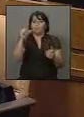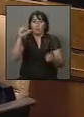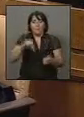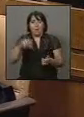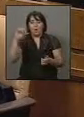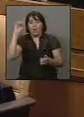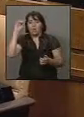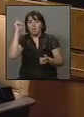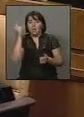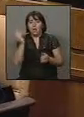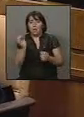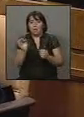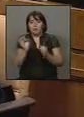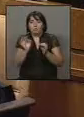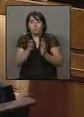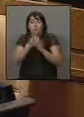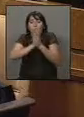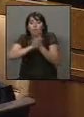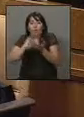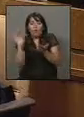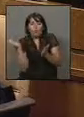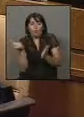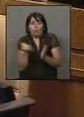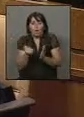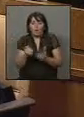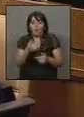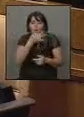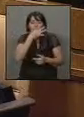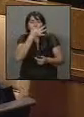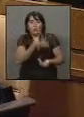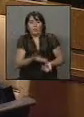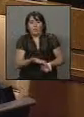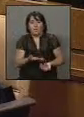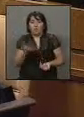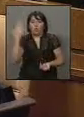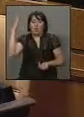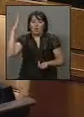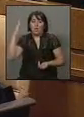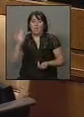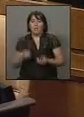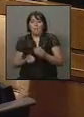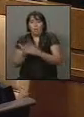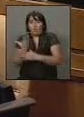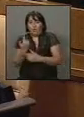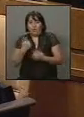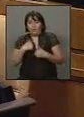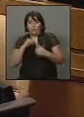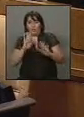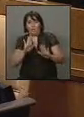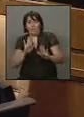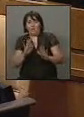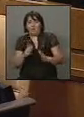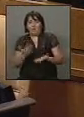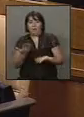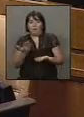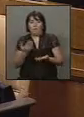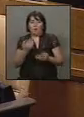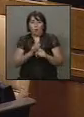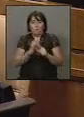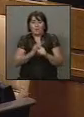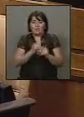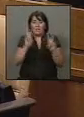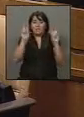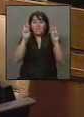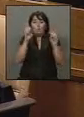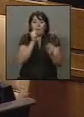es precisamente todo lo contrario a lo que expresa a lo menos una derecha moderna que uno esperaría que existiera para tratar los temas laborales.